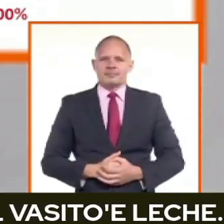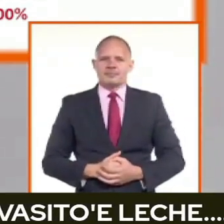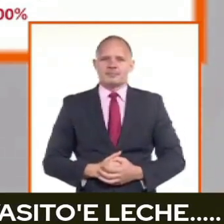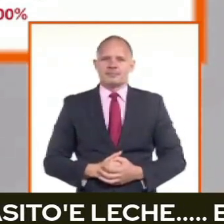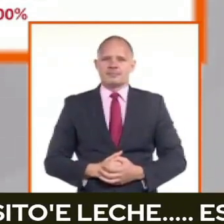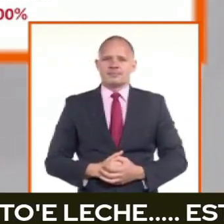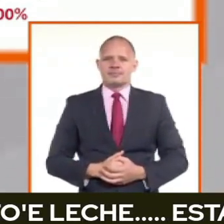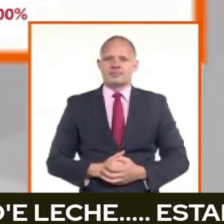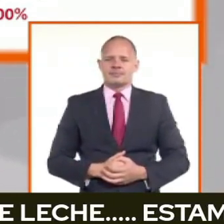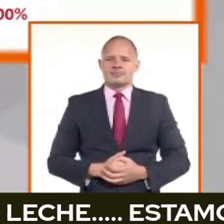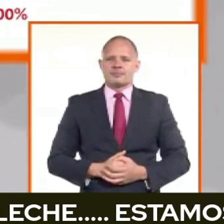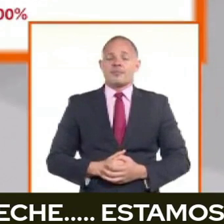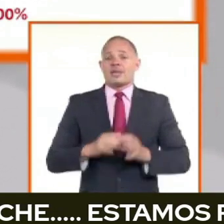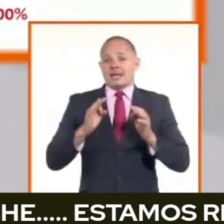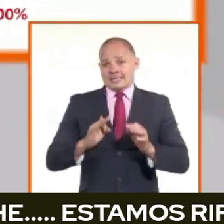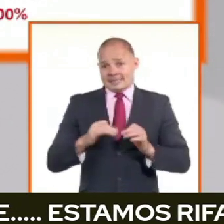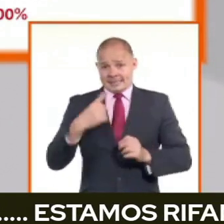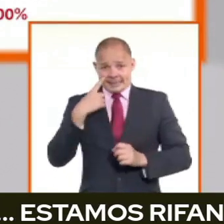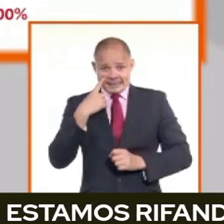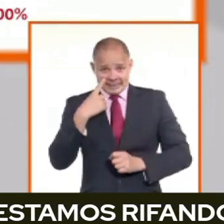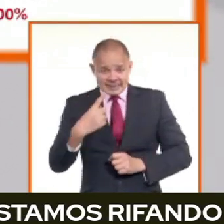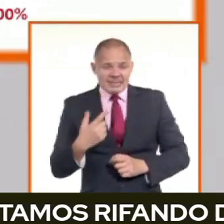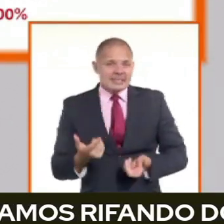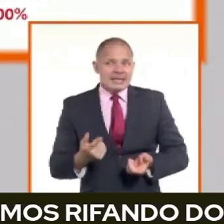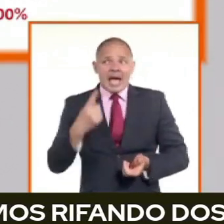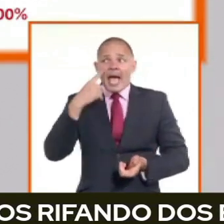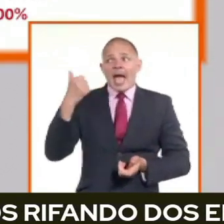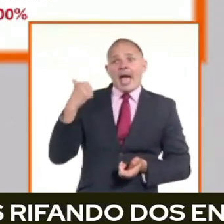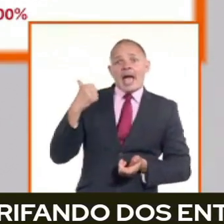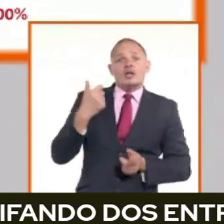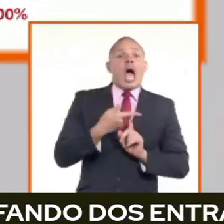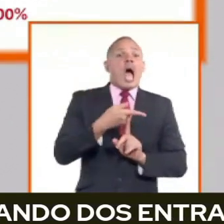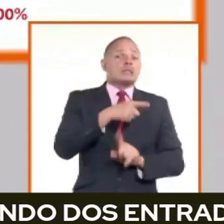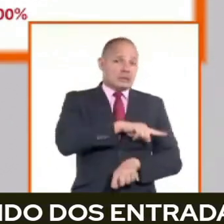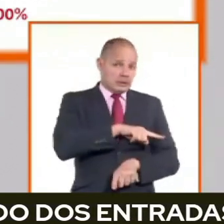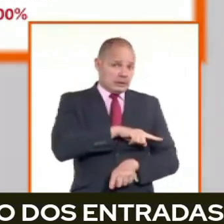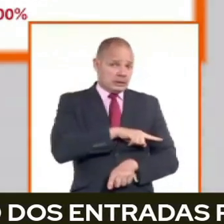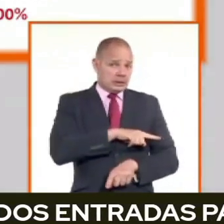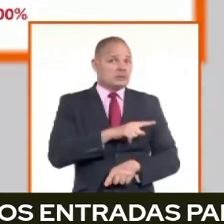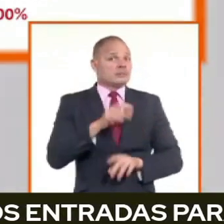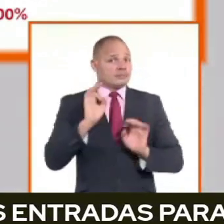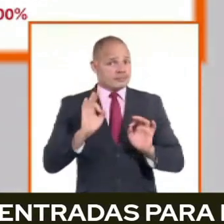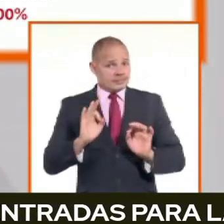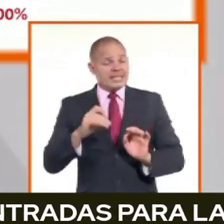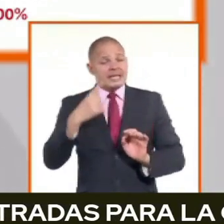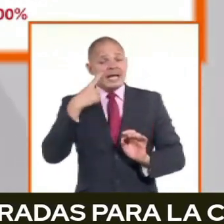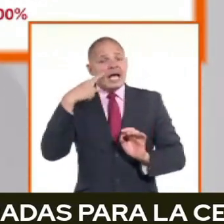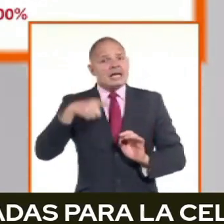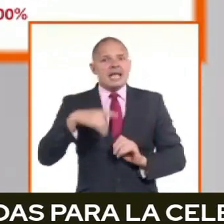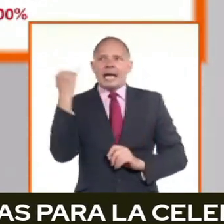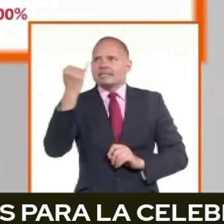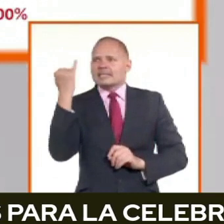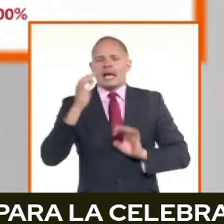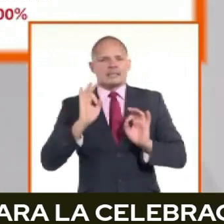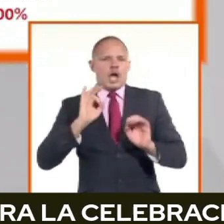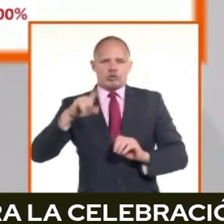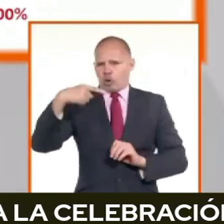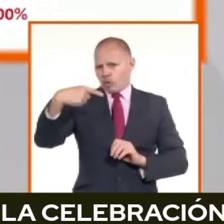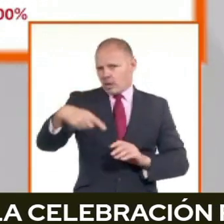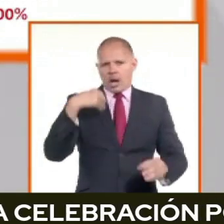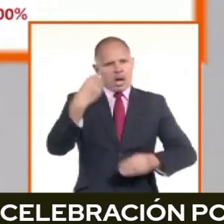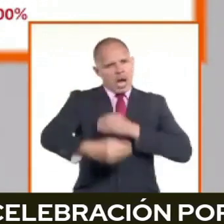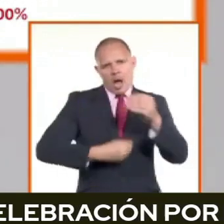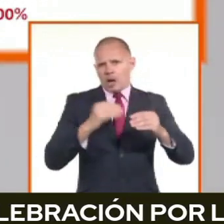reiteró que esto es basado en las fechas de ayer porque la moneda en el mercado internacional se mueve diariamente por tanto